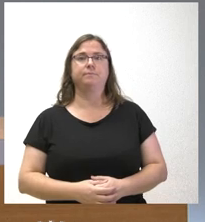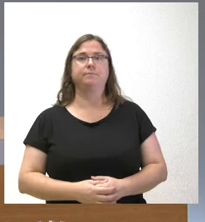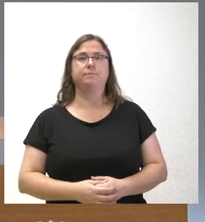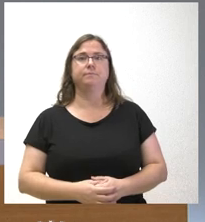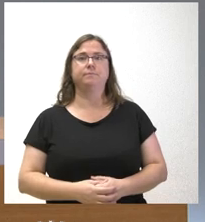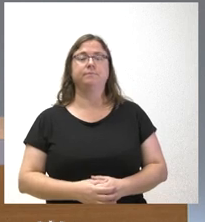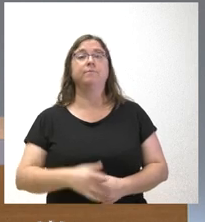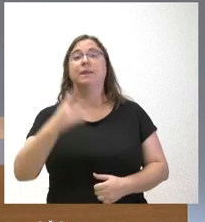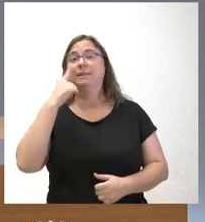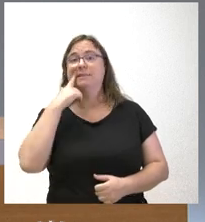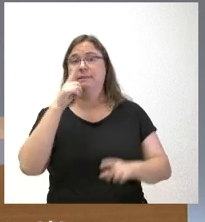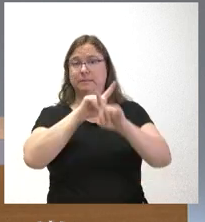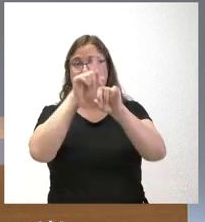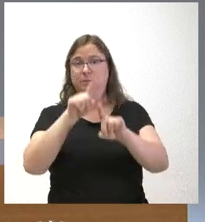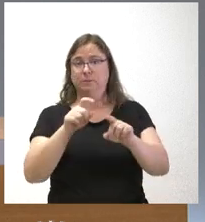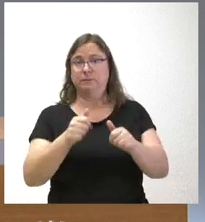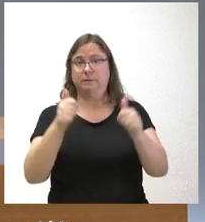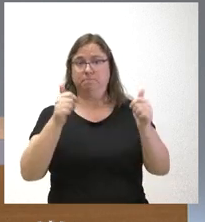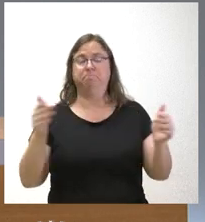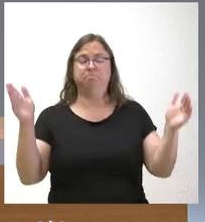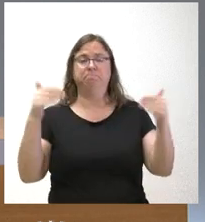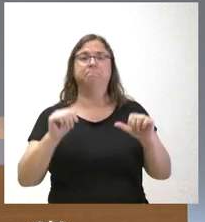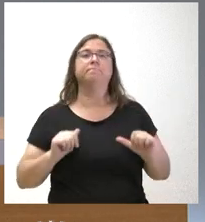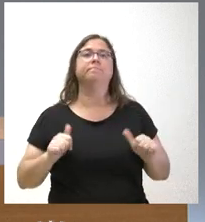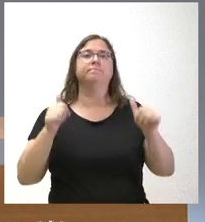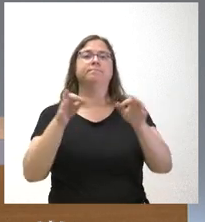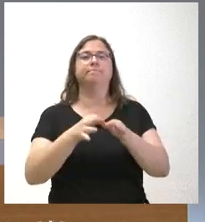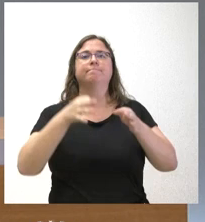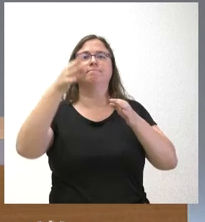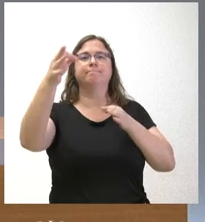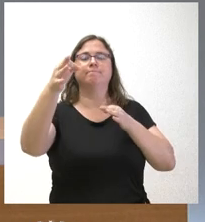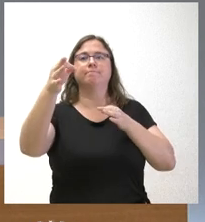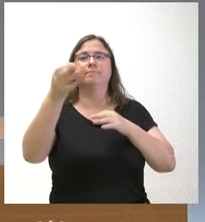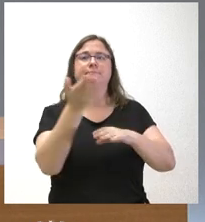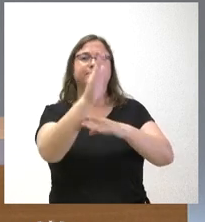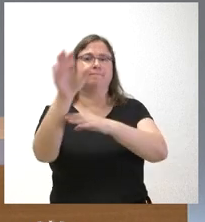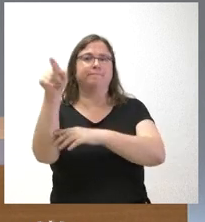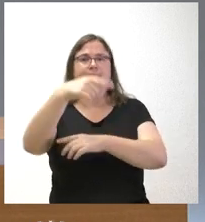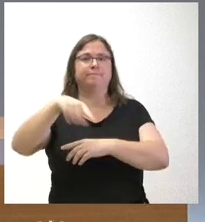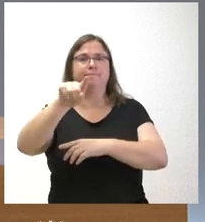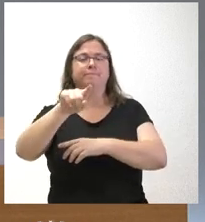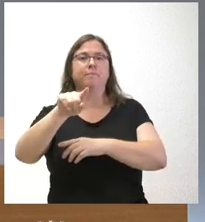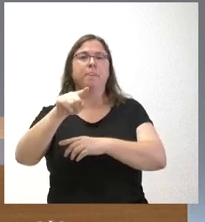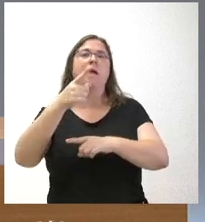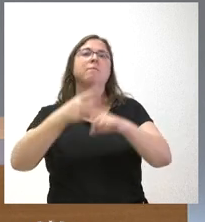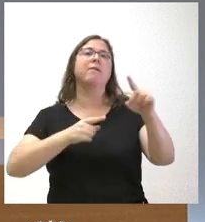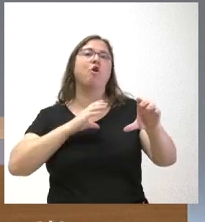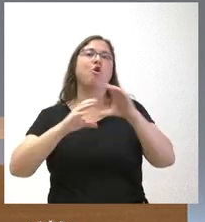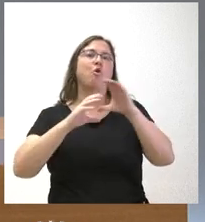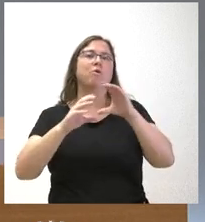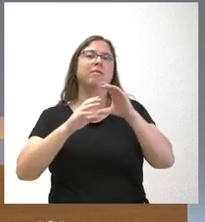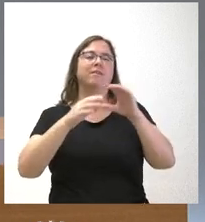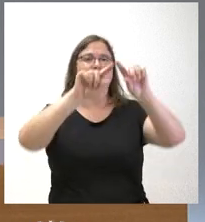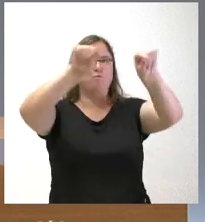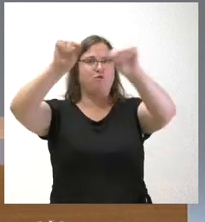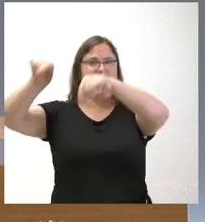vamos a abrir si no hay más preguntas en la sala el turno con los representantes de los medios de comunicación de las